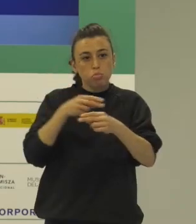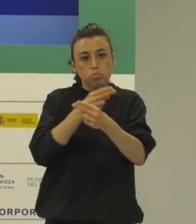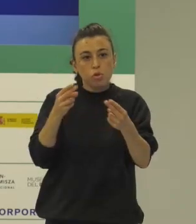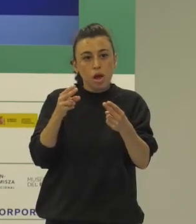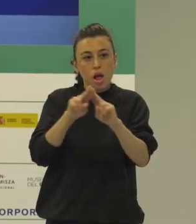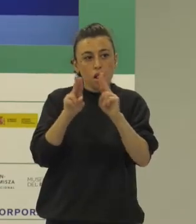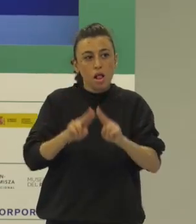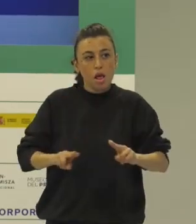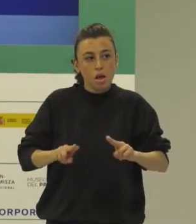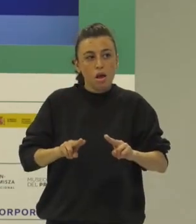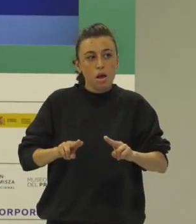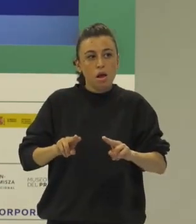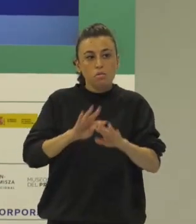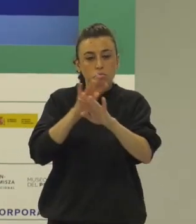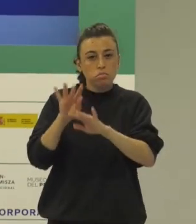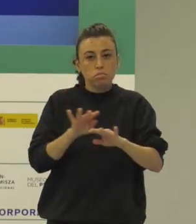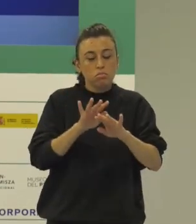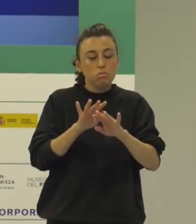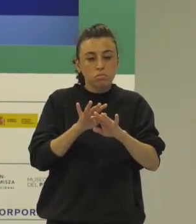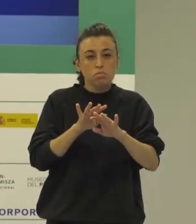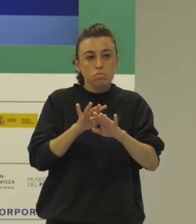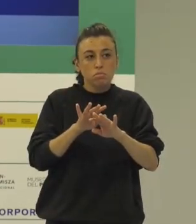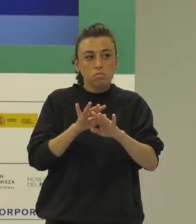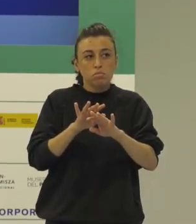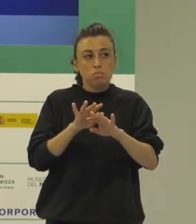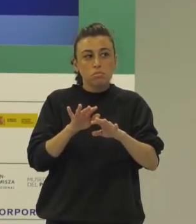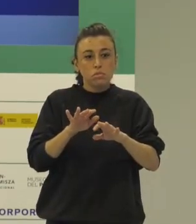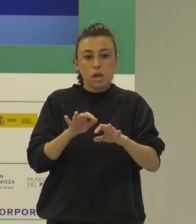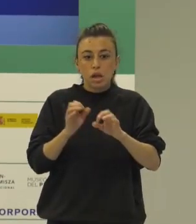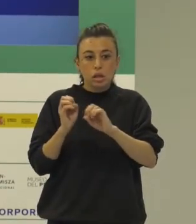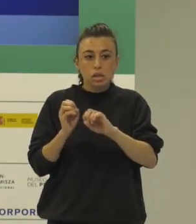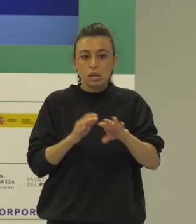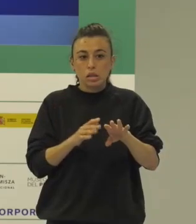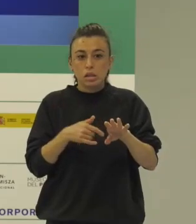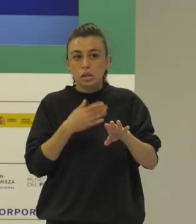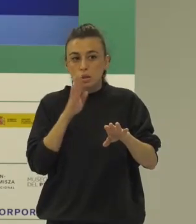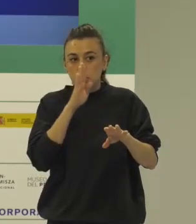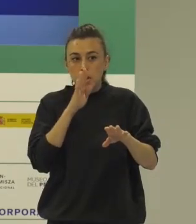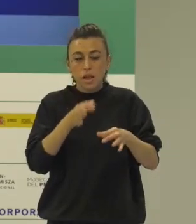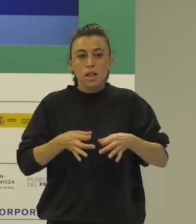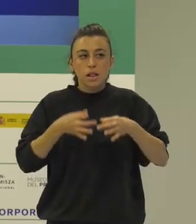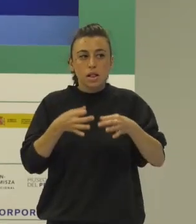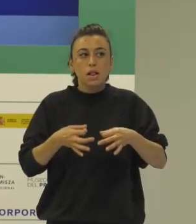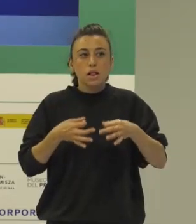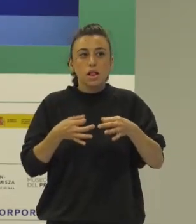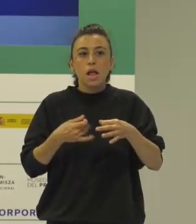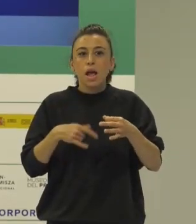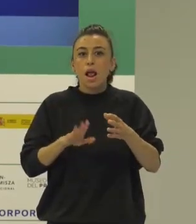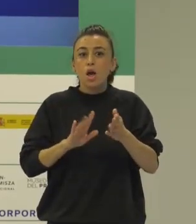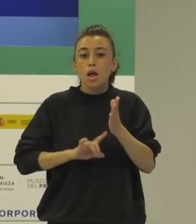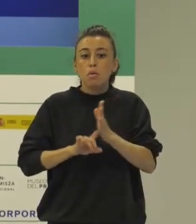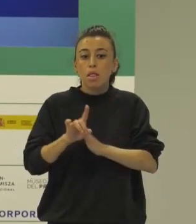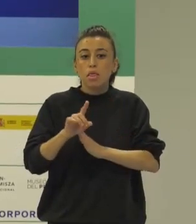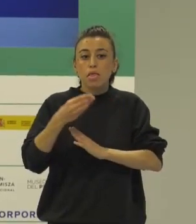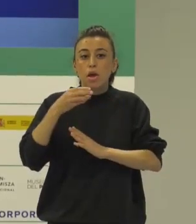de negociar siempre tras bambalinas, y nadie sabe qué acuerdo, nadie sabe cuáles son los avances que dice